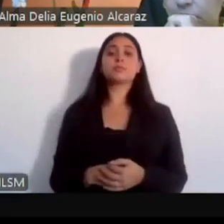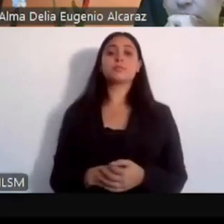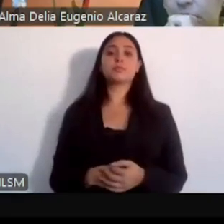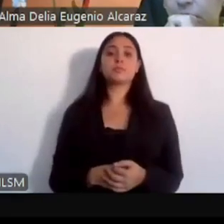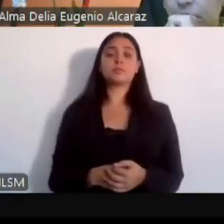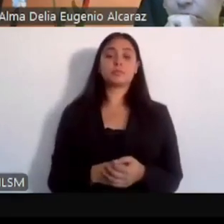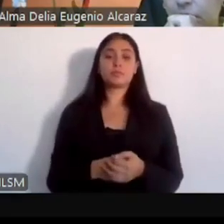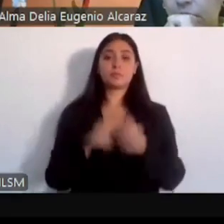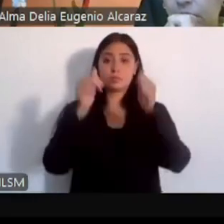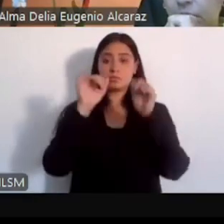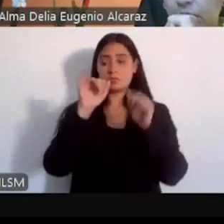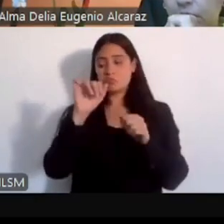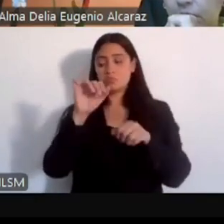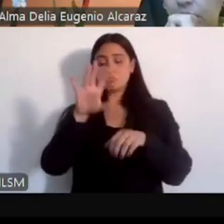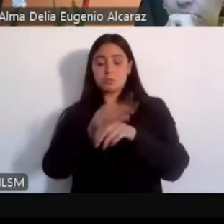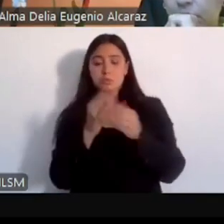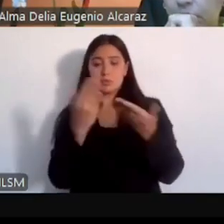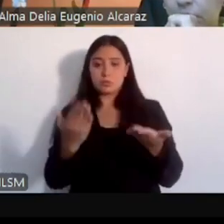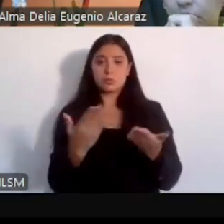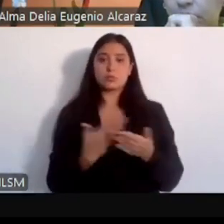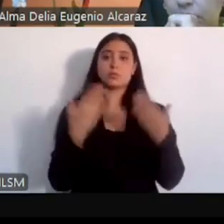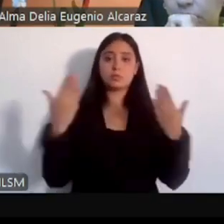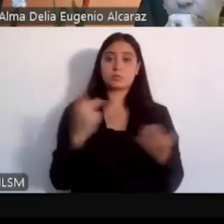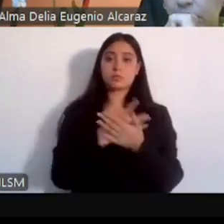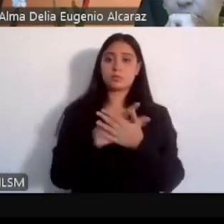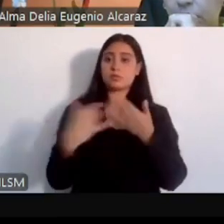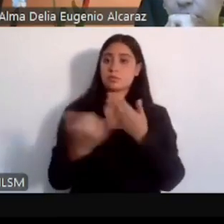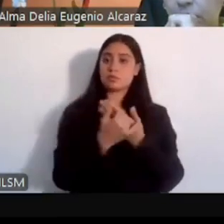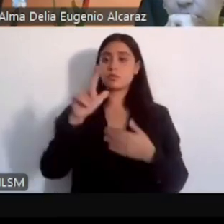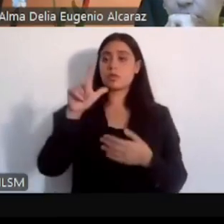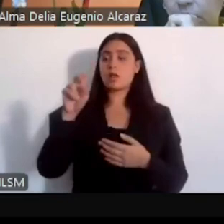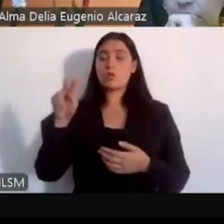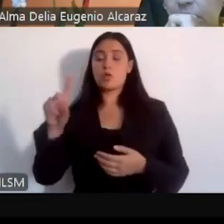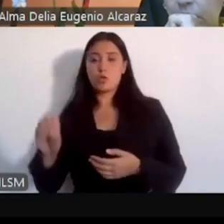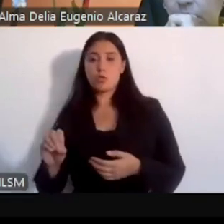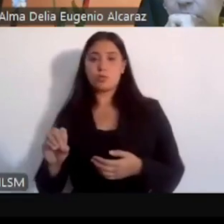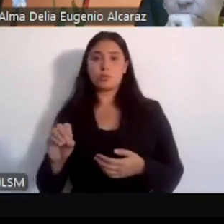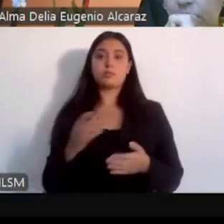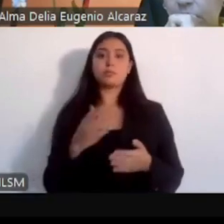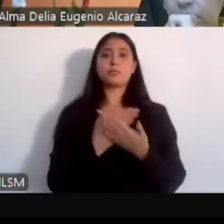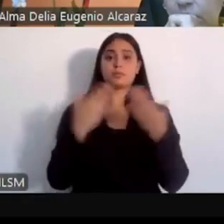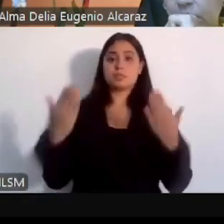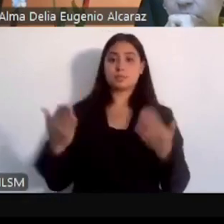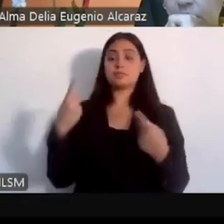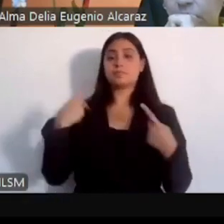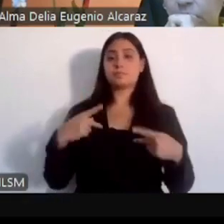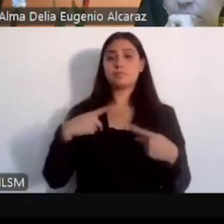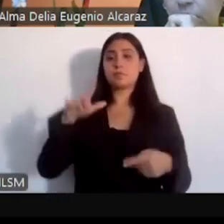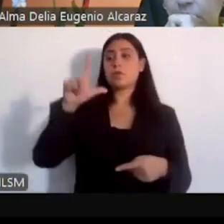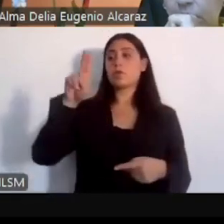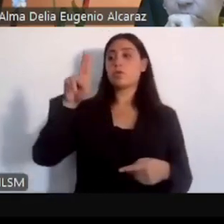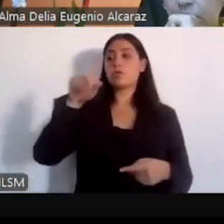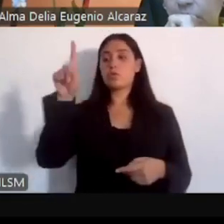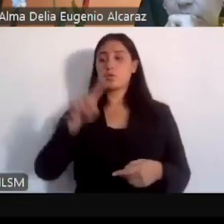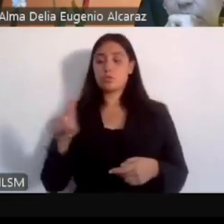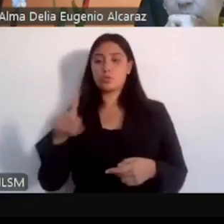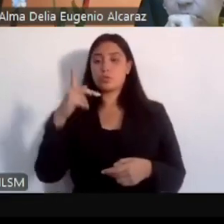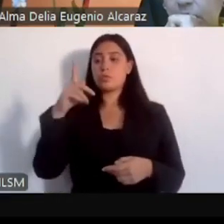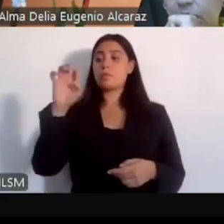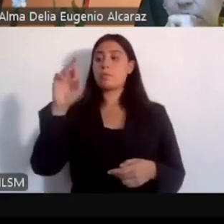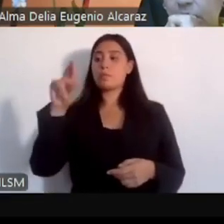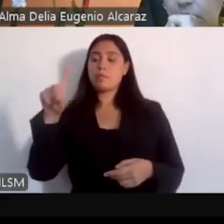con magistrada presidenta doy cuenta con el proyecto de laudo convenio promovido por la ciudadana luz Fabiola matild G y Pedro